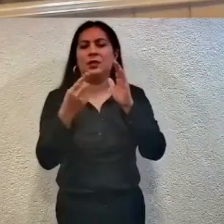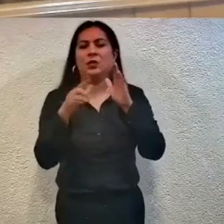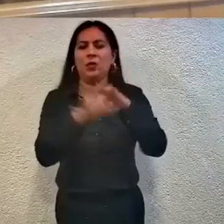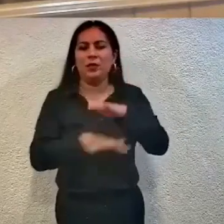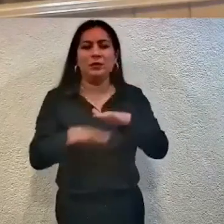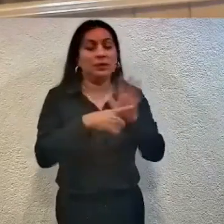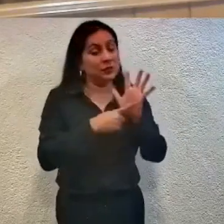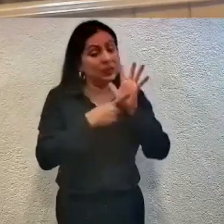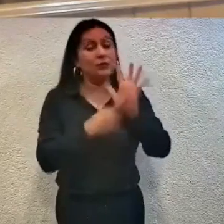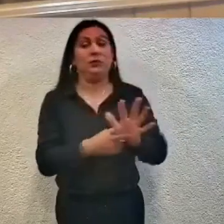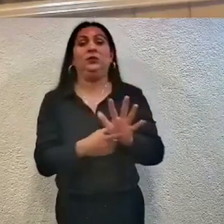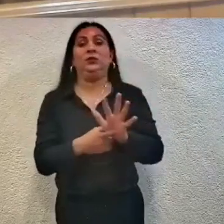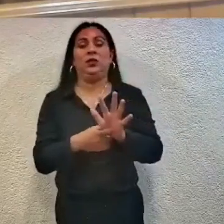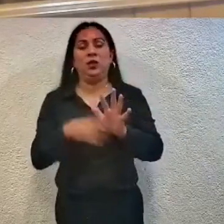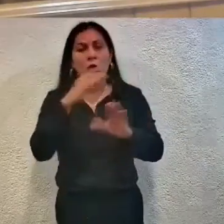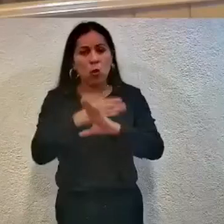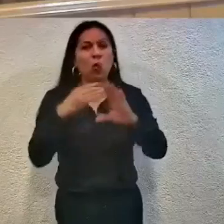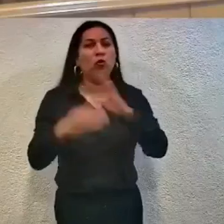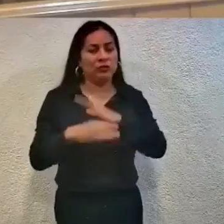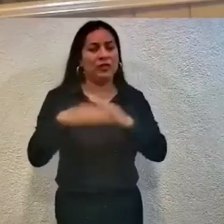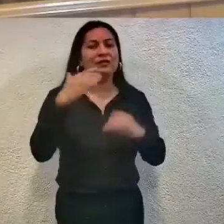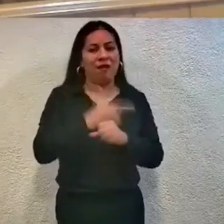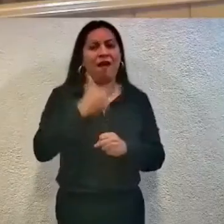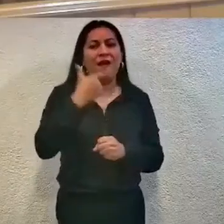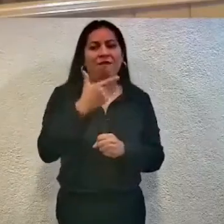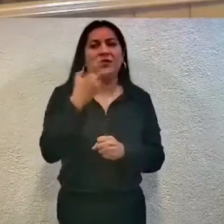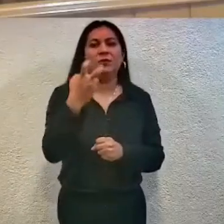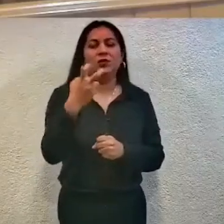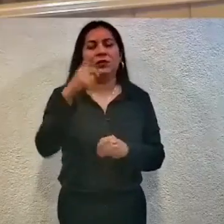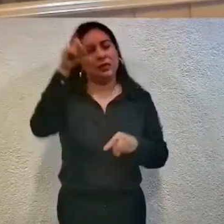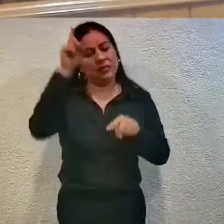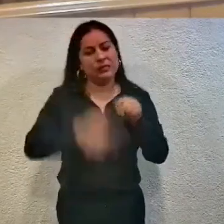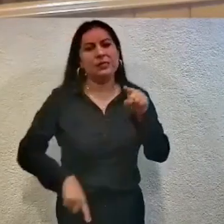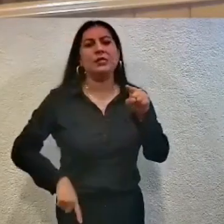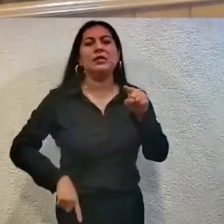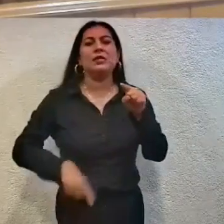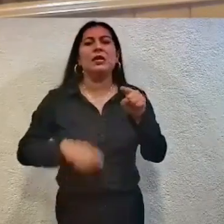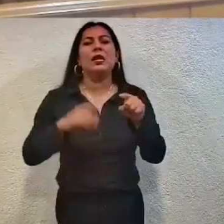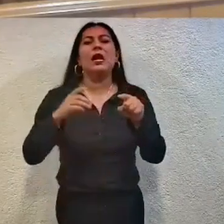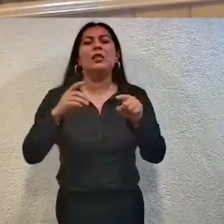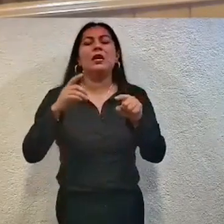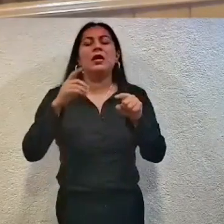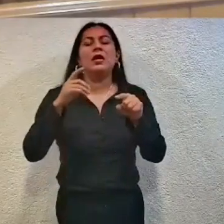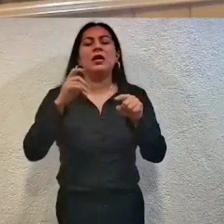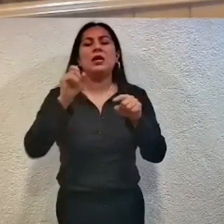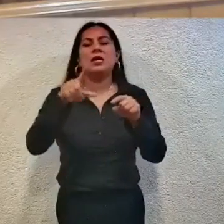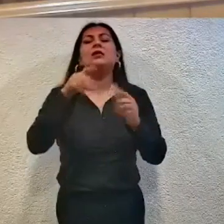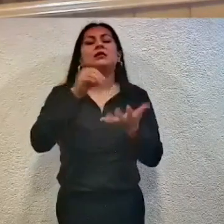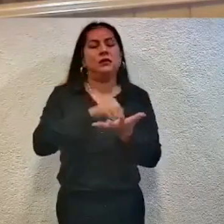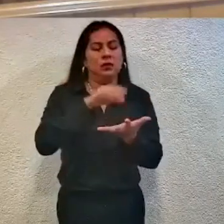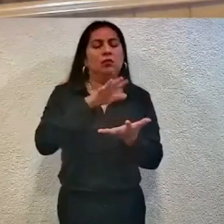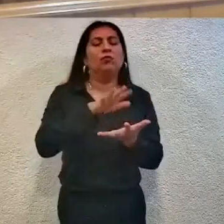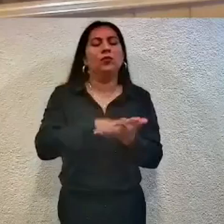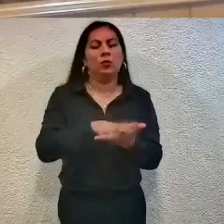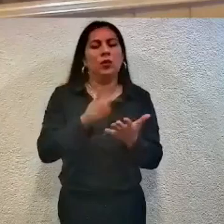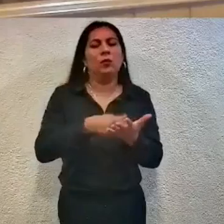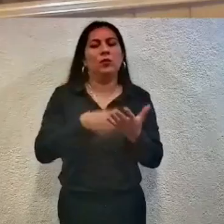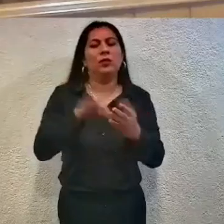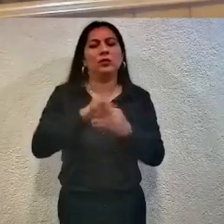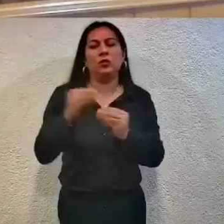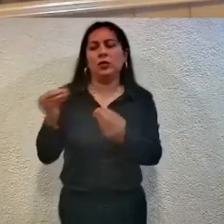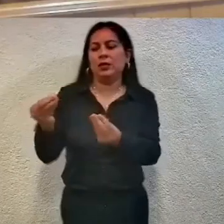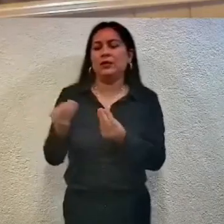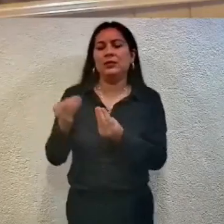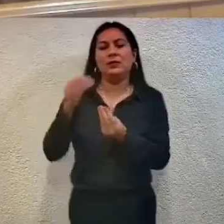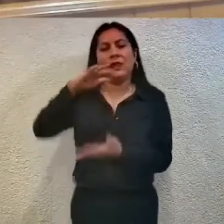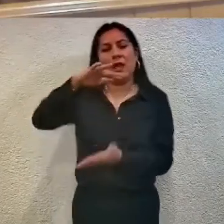casilla 2631 básica, se demostraron irregularidades graves, por lo cual se declaró infundada la causal de nulidad y se